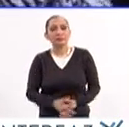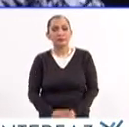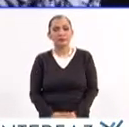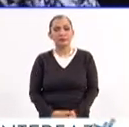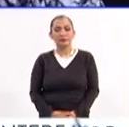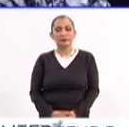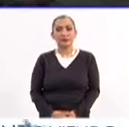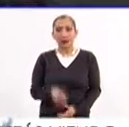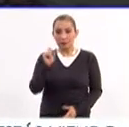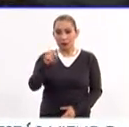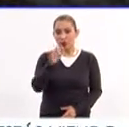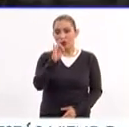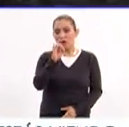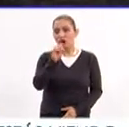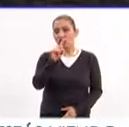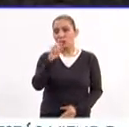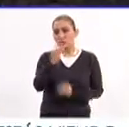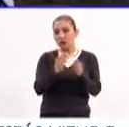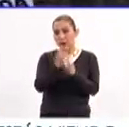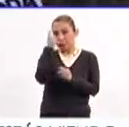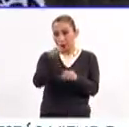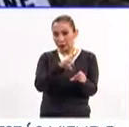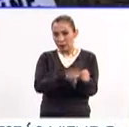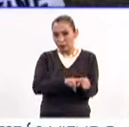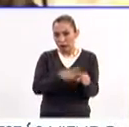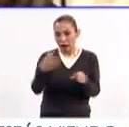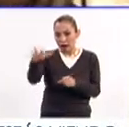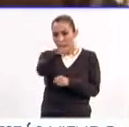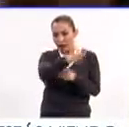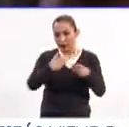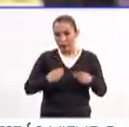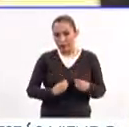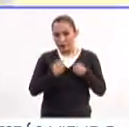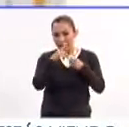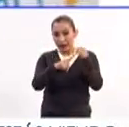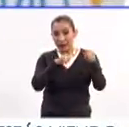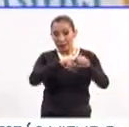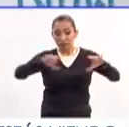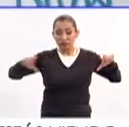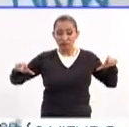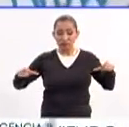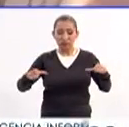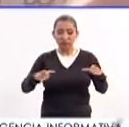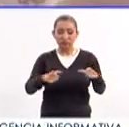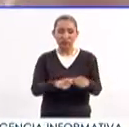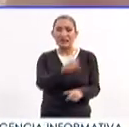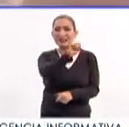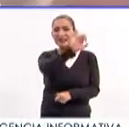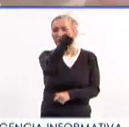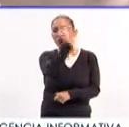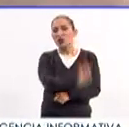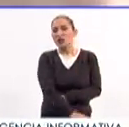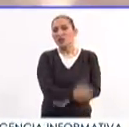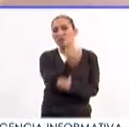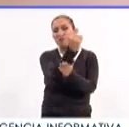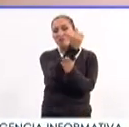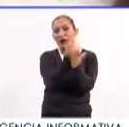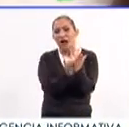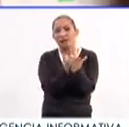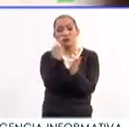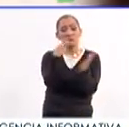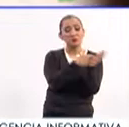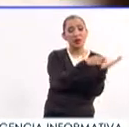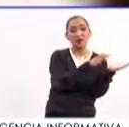De acuerdo con el Fondo Mundial para la Naturaleza, la población de vida silvestre ha sufrido una caída del 60% en promedio